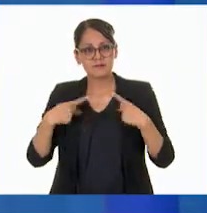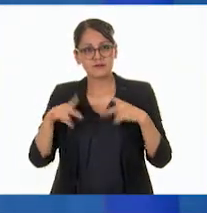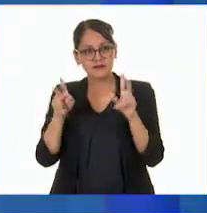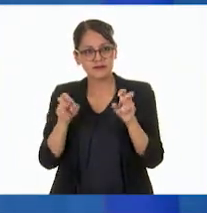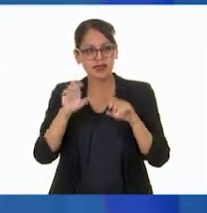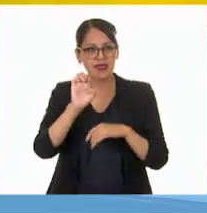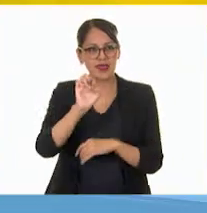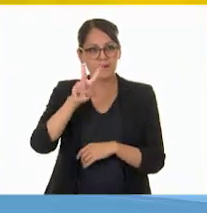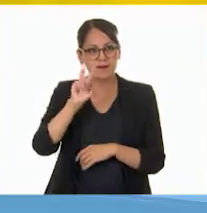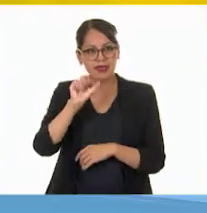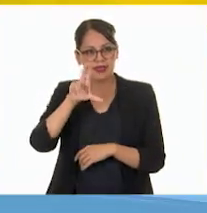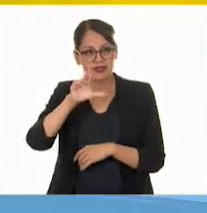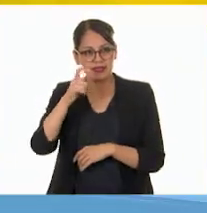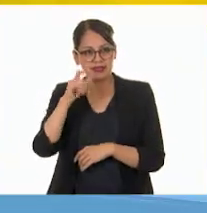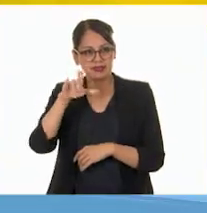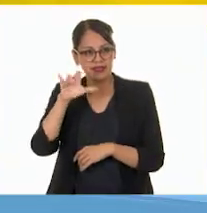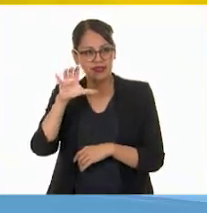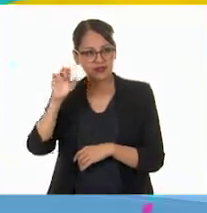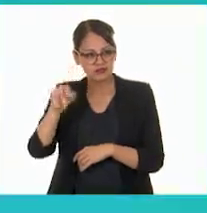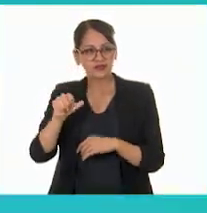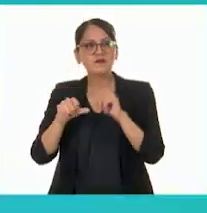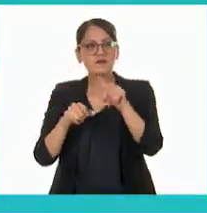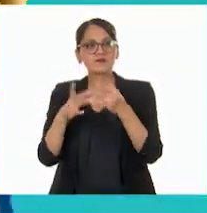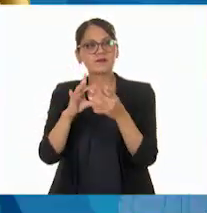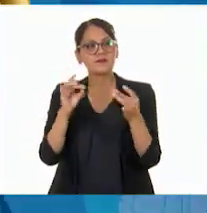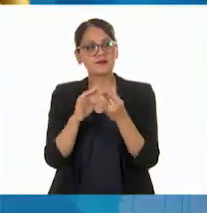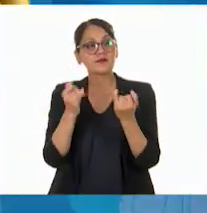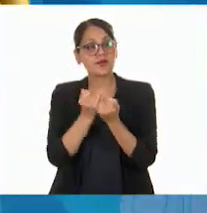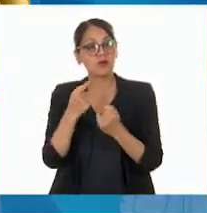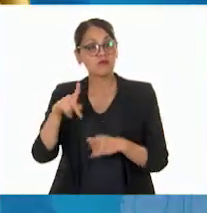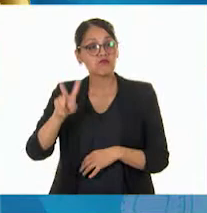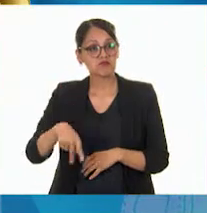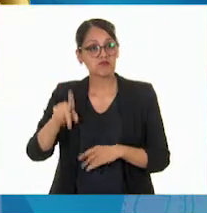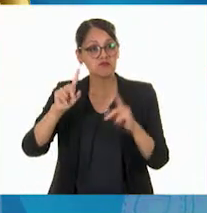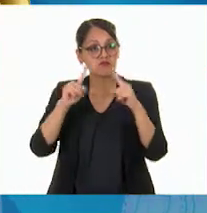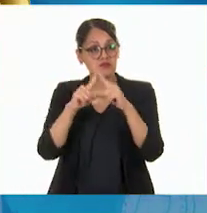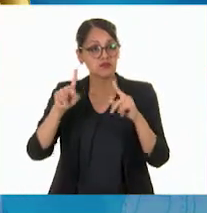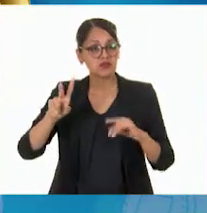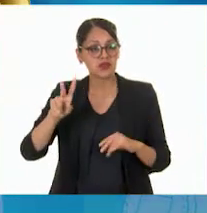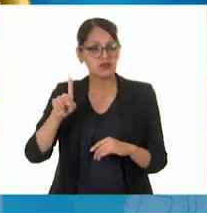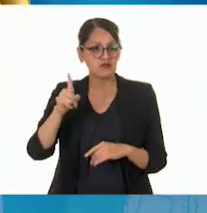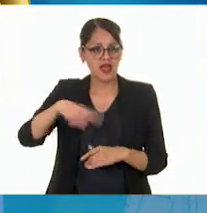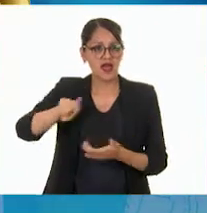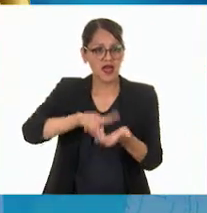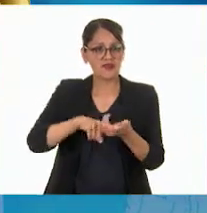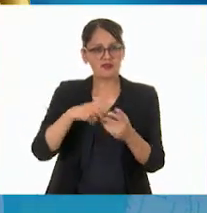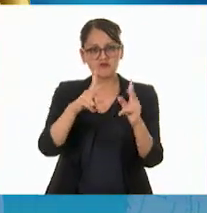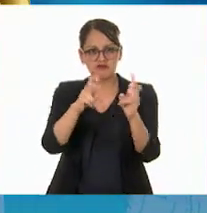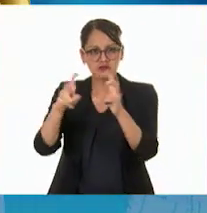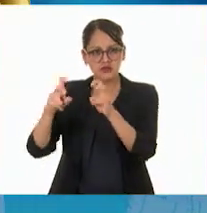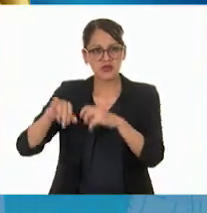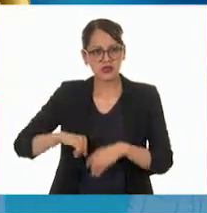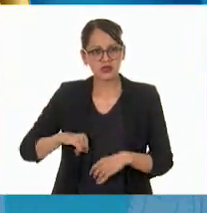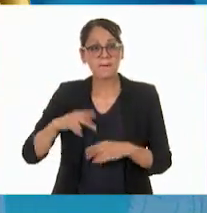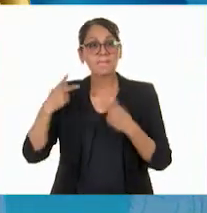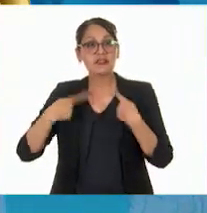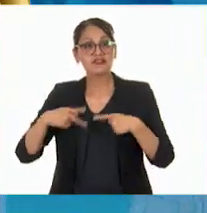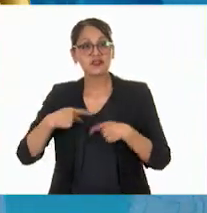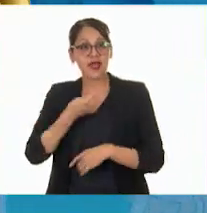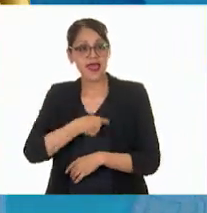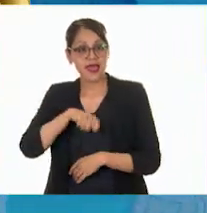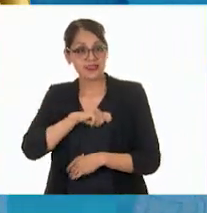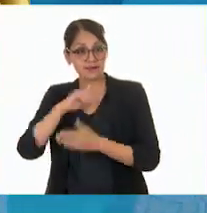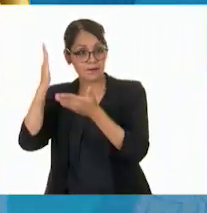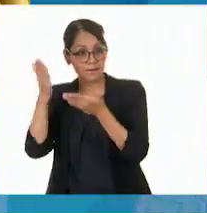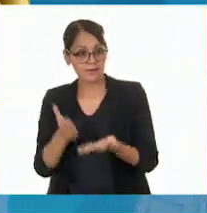¿Sí lo recuerdan? Claro que sí. La verdad me pareció un tema bastante interesante. Vimos cómo con la llegada de los españoles a